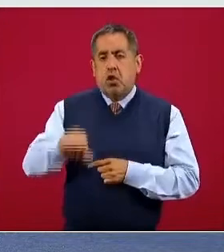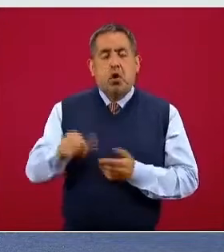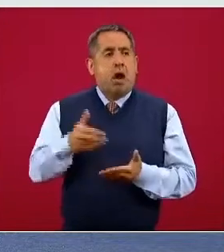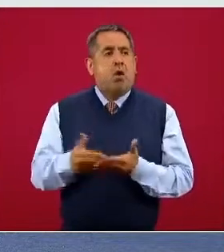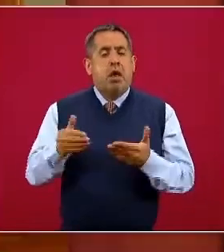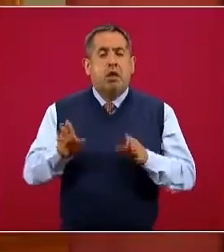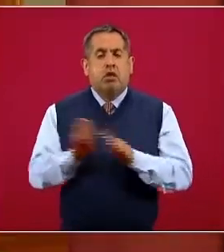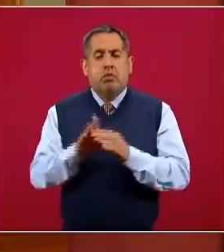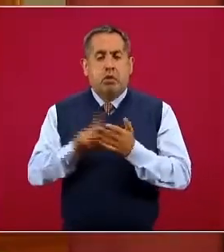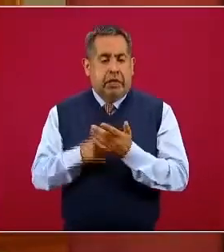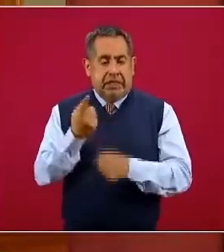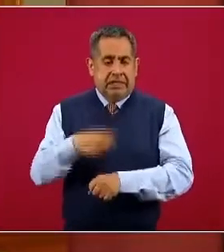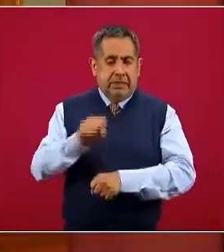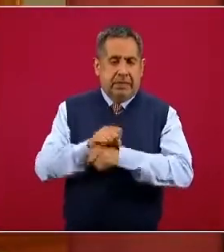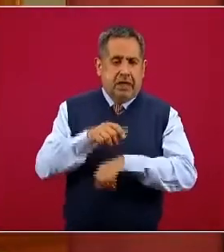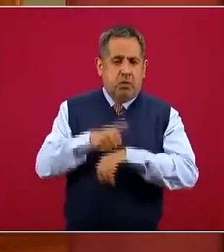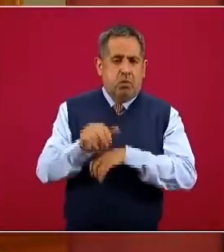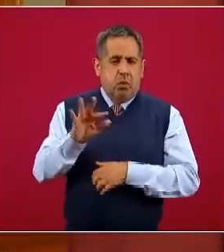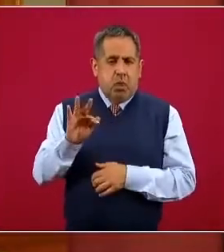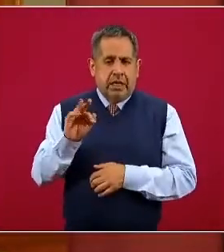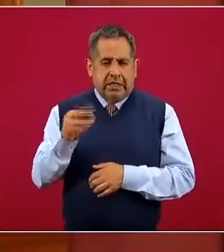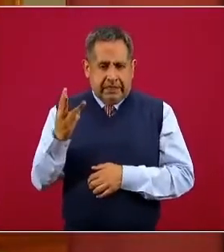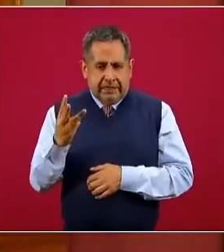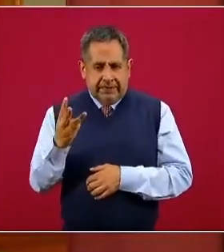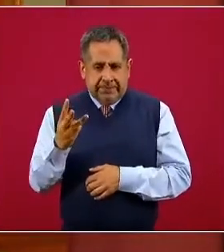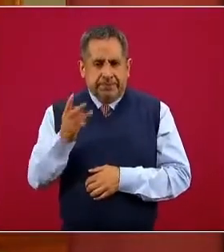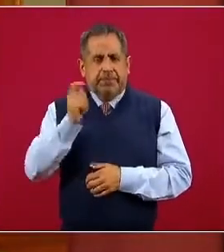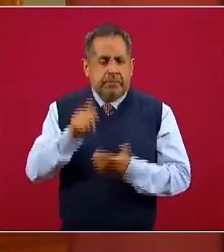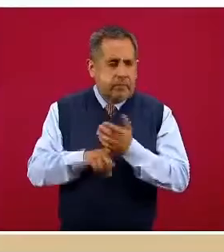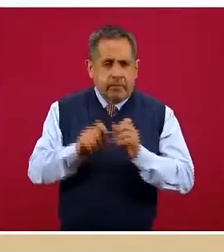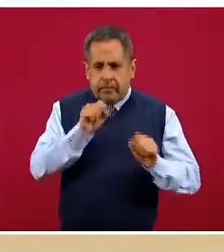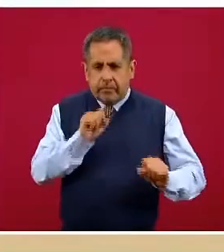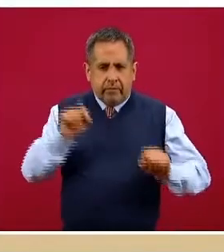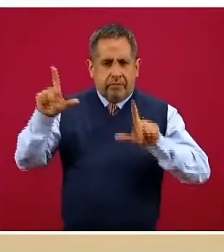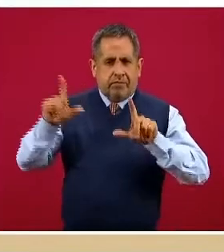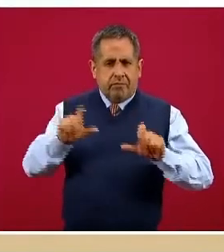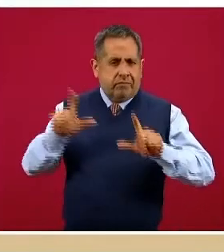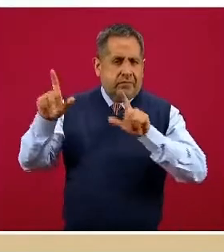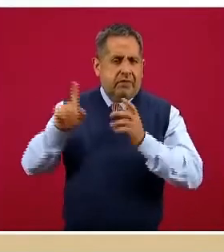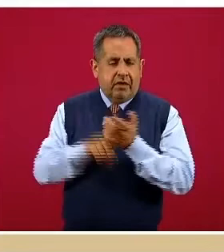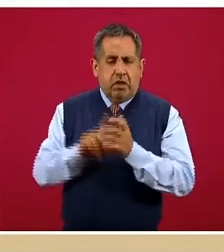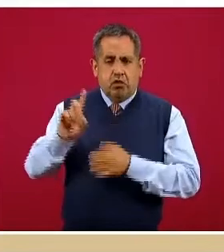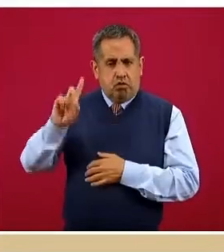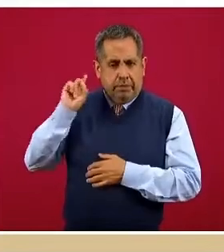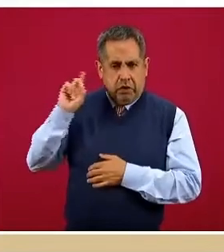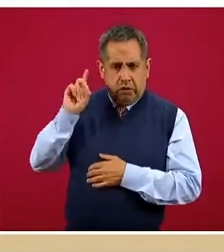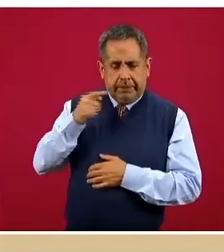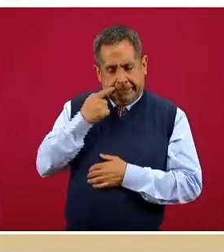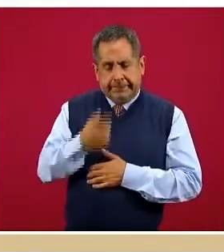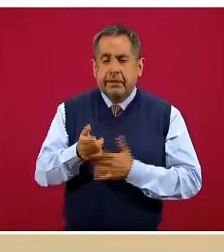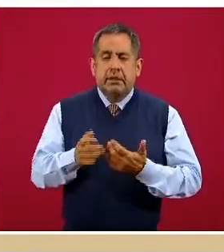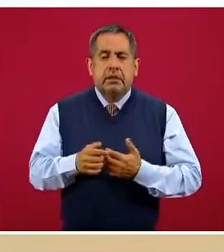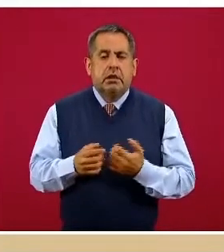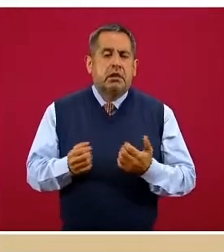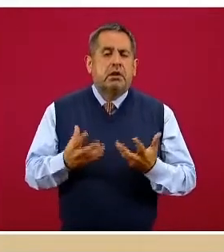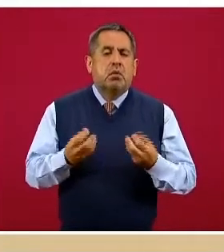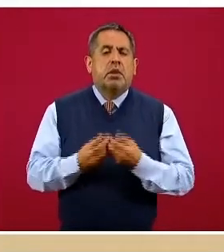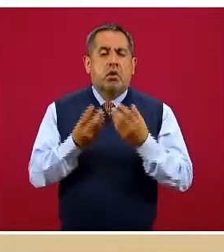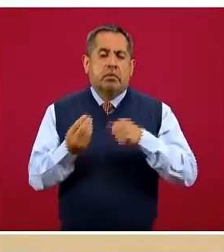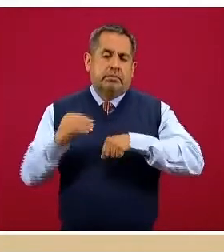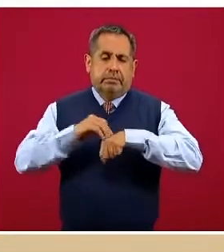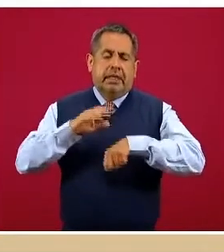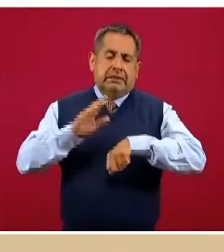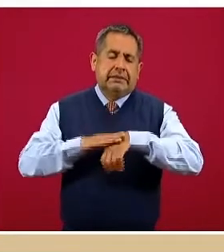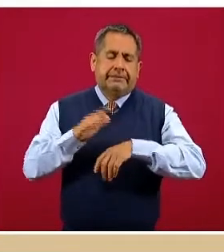en función de la semana 43, que es la que empezamos a graficar a partir del domingo, tenemos un incremento en